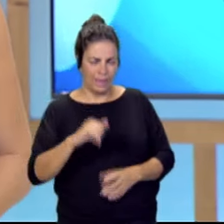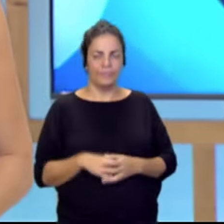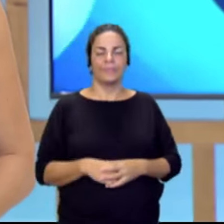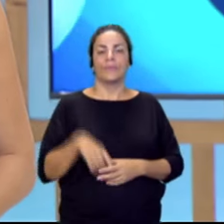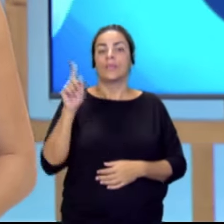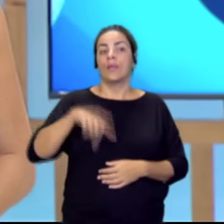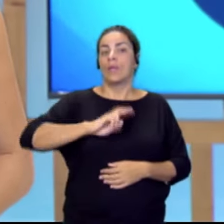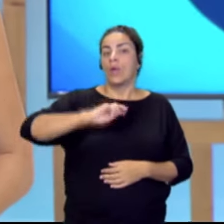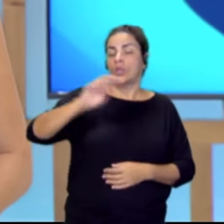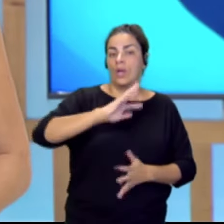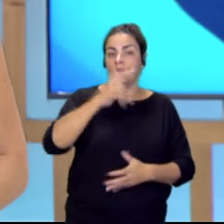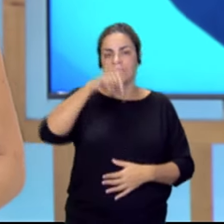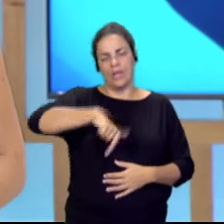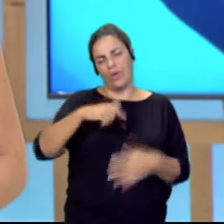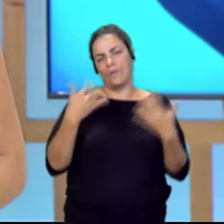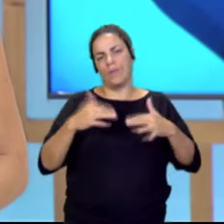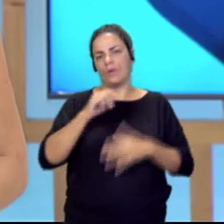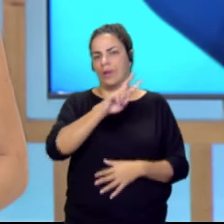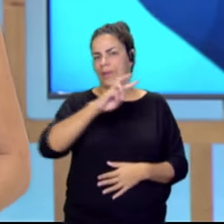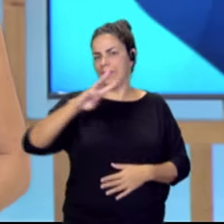este miércoles 23 de octubre.